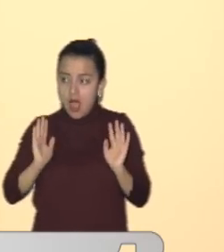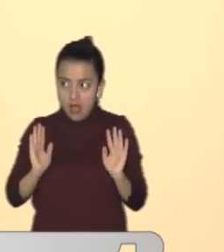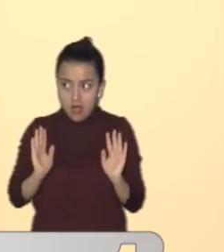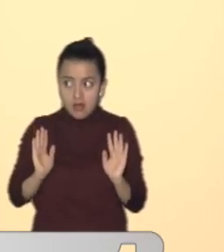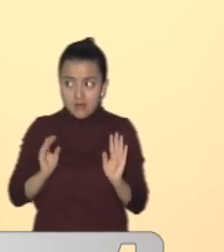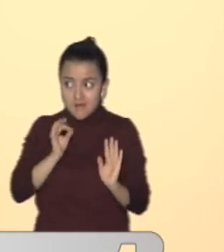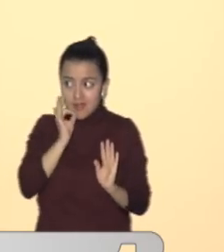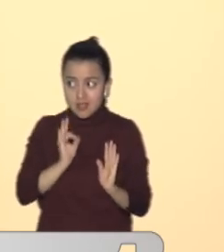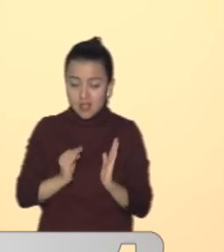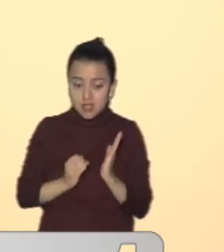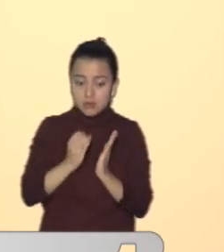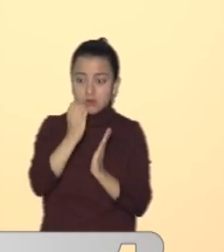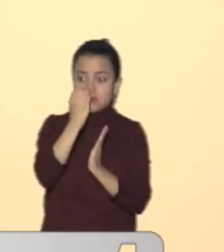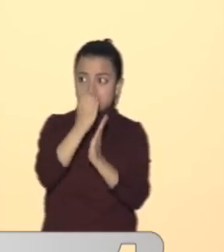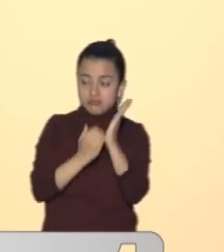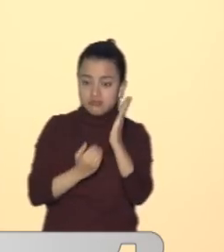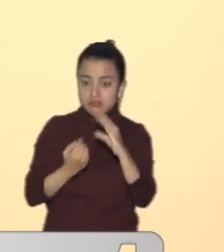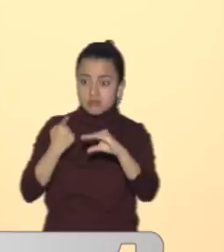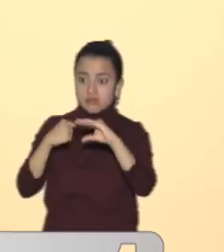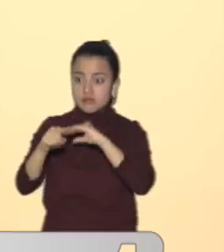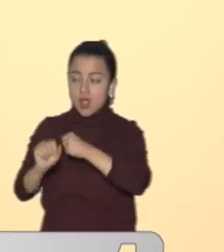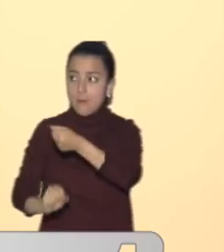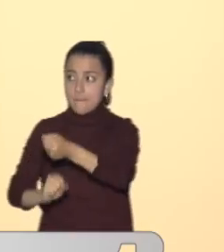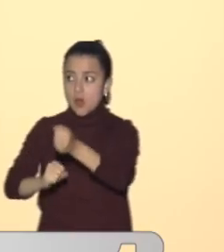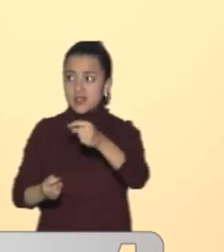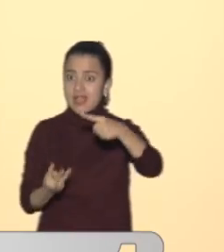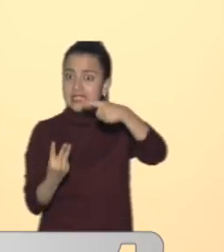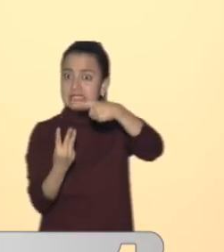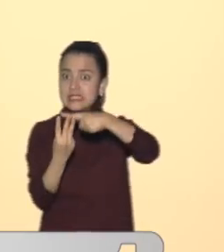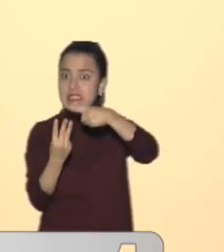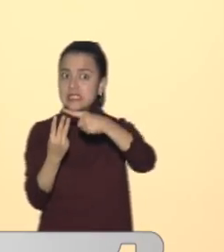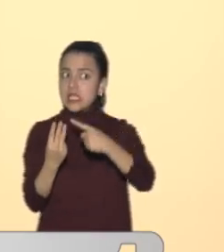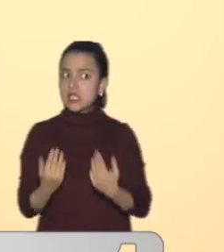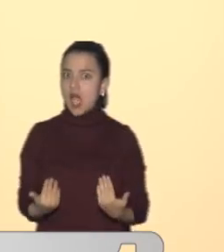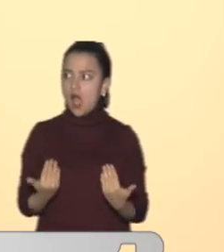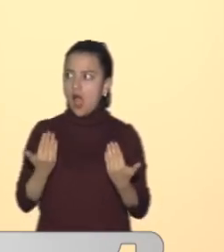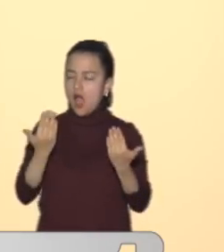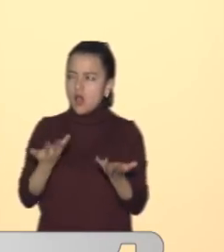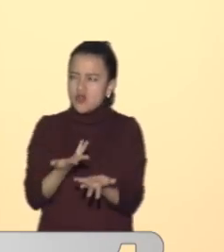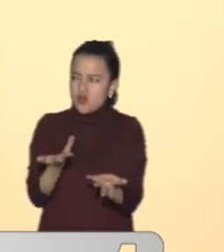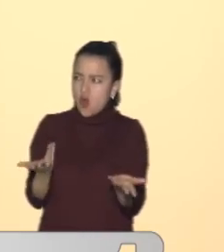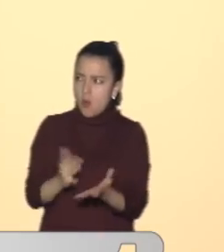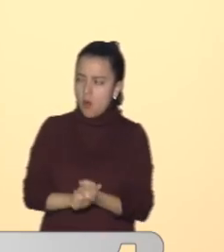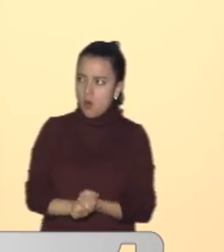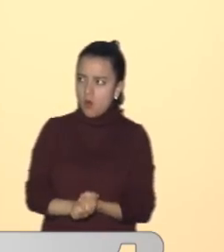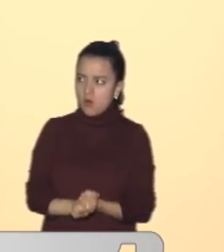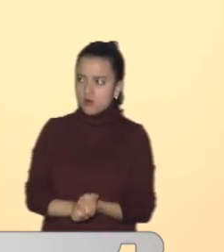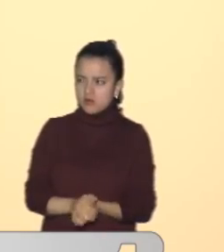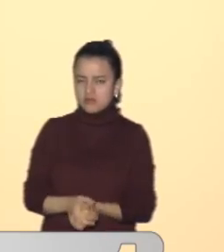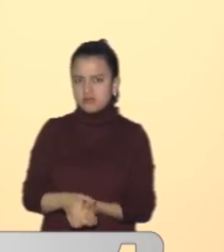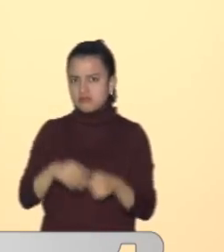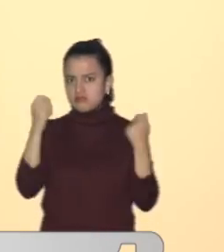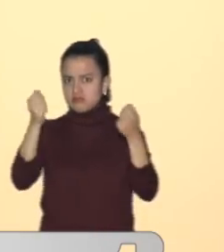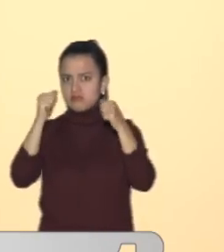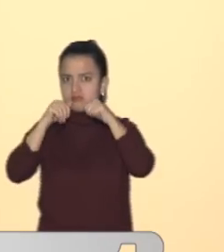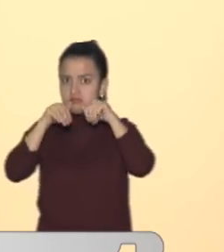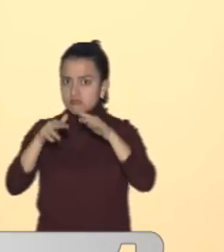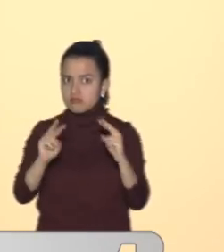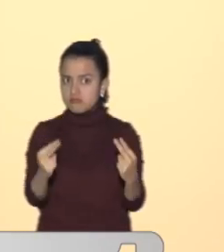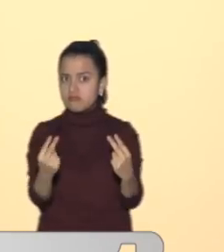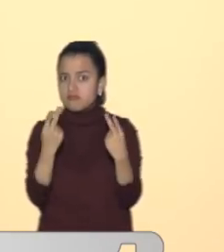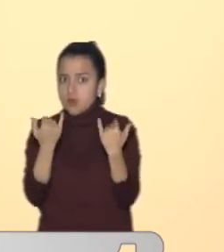esas licencias de conducción a estas personas, a los conductores que están haciendo el curso. ¿Cuál es el llamado para estos centros de enseñanza que pues